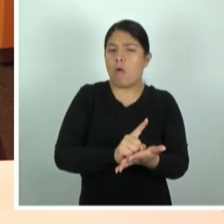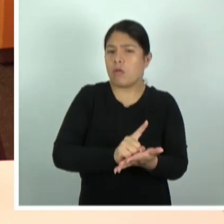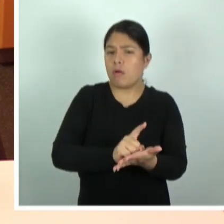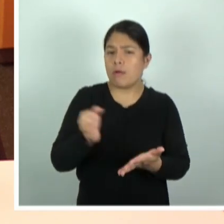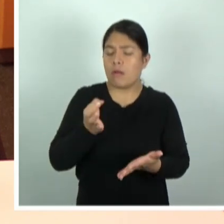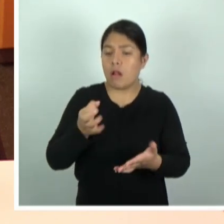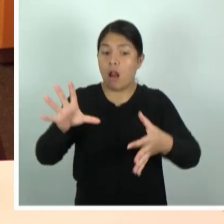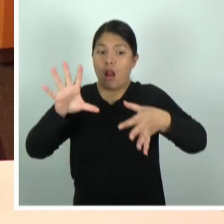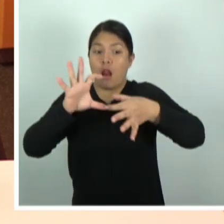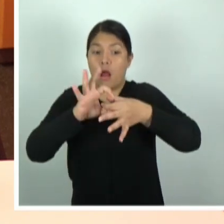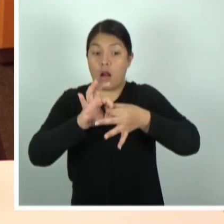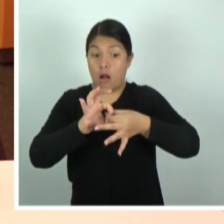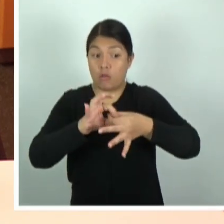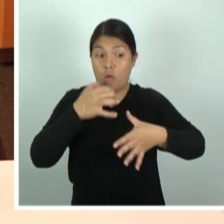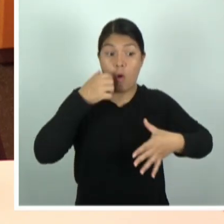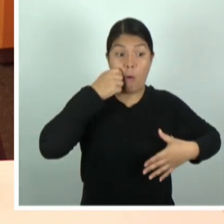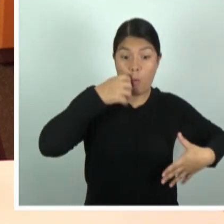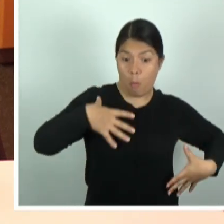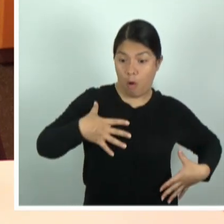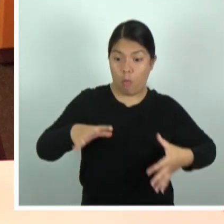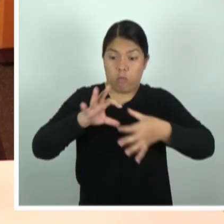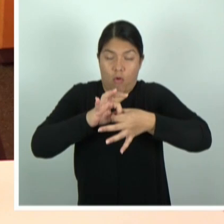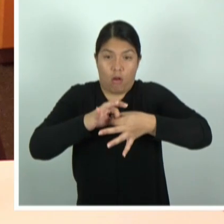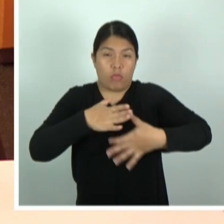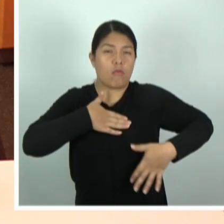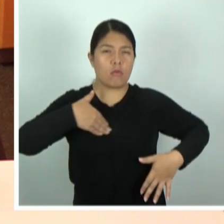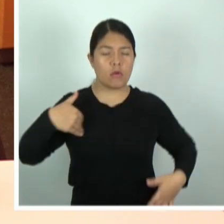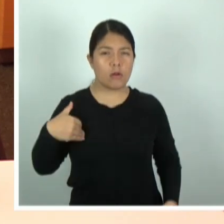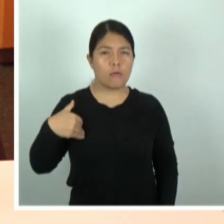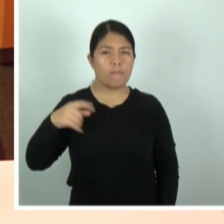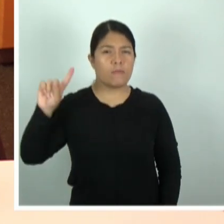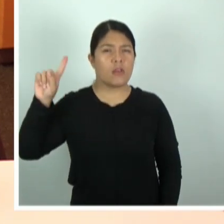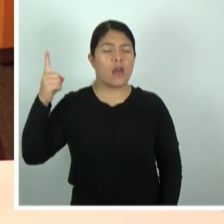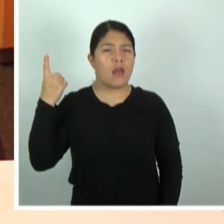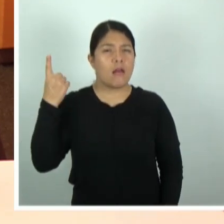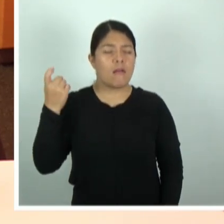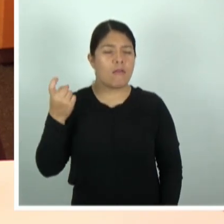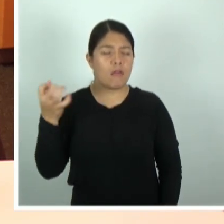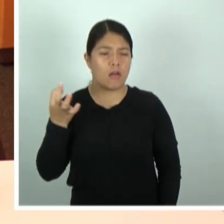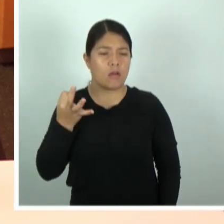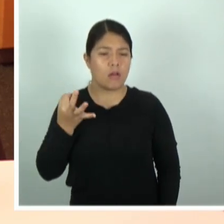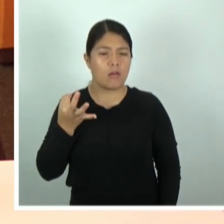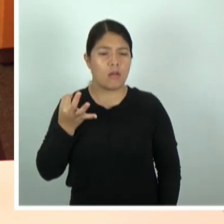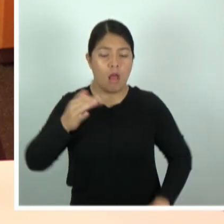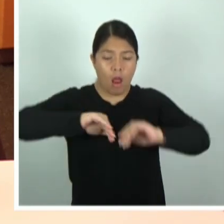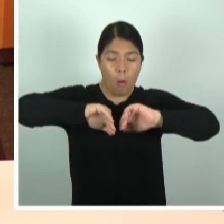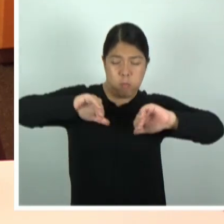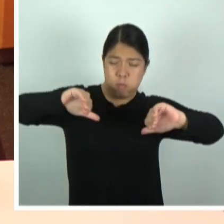restaurar esa relación con el ser humano, era necesario que el poder de ese